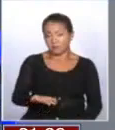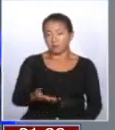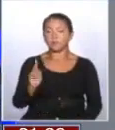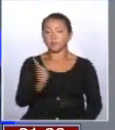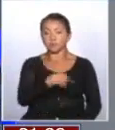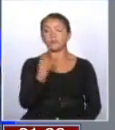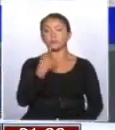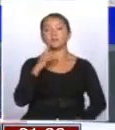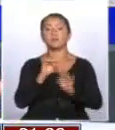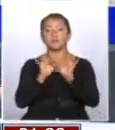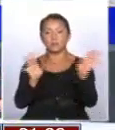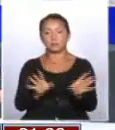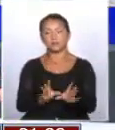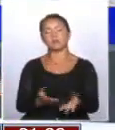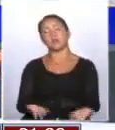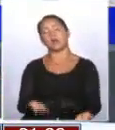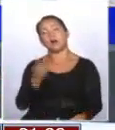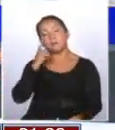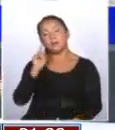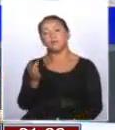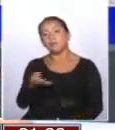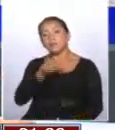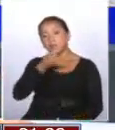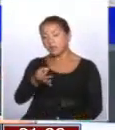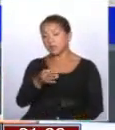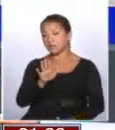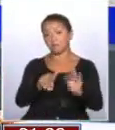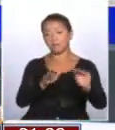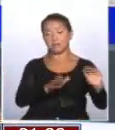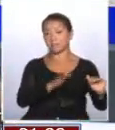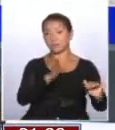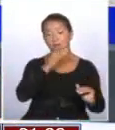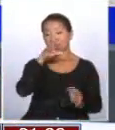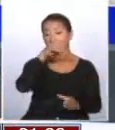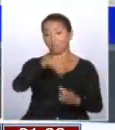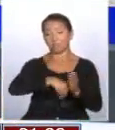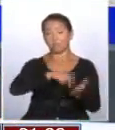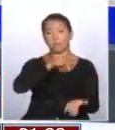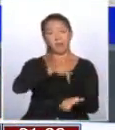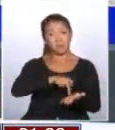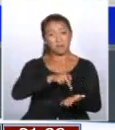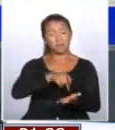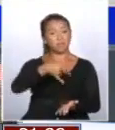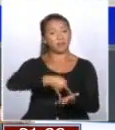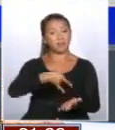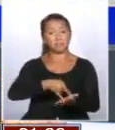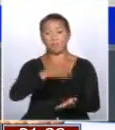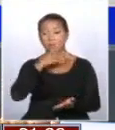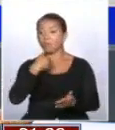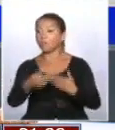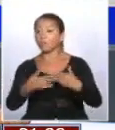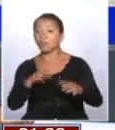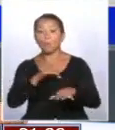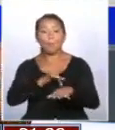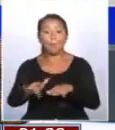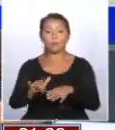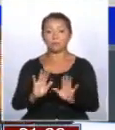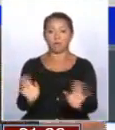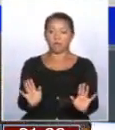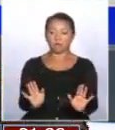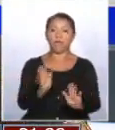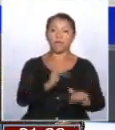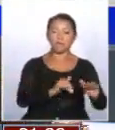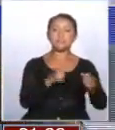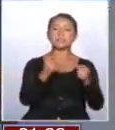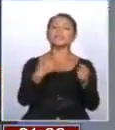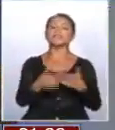sí, pero, tenemos diputado, que... convengamos también que muchas veces no están incluso en el Parlamento. Hemos nosotros sido testigos de cuántas veces lo nos que ha quiero alcanzado decir